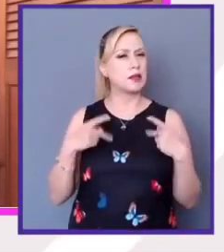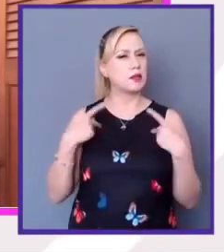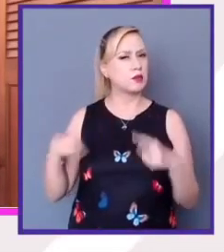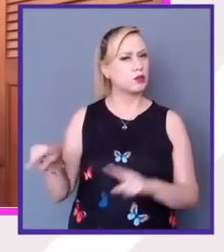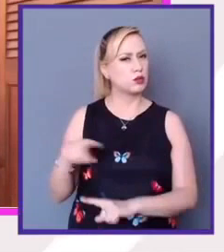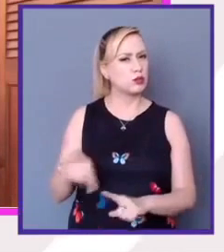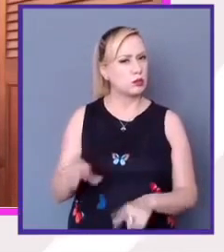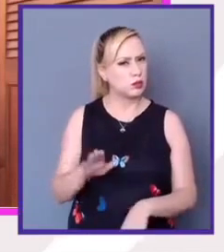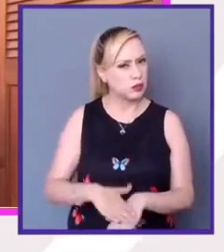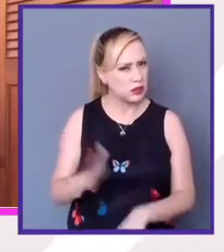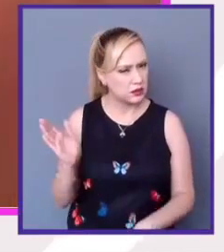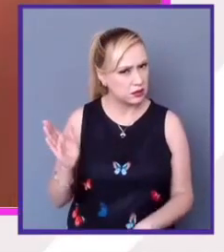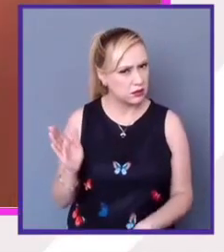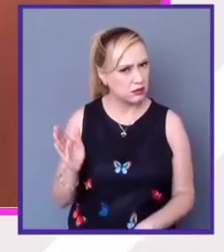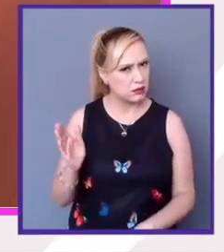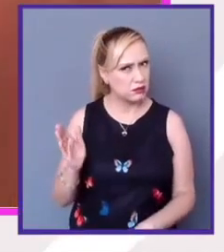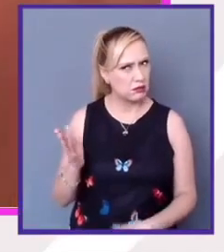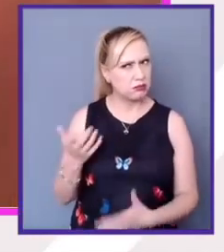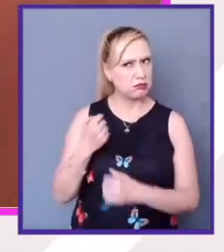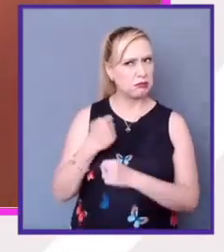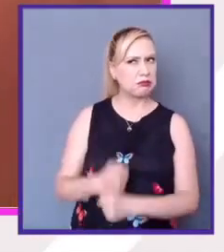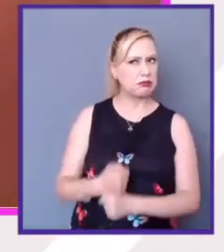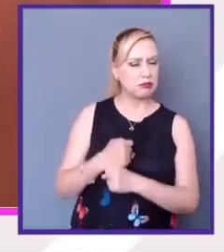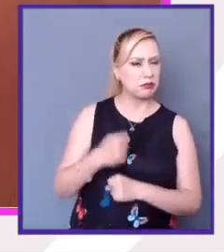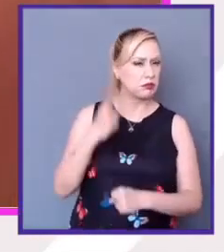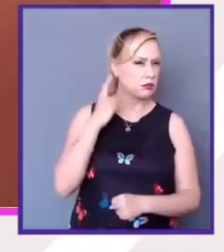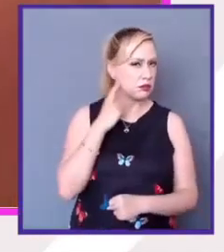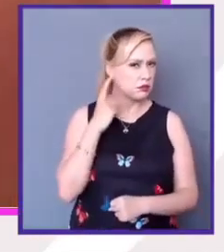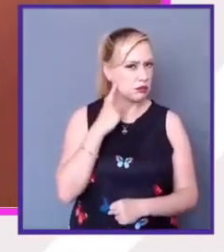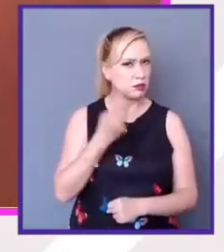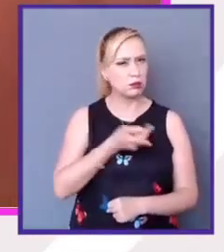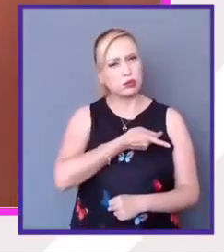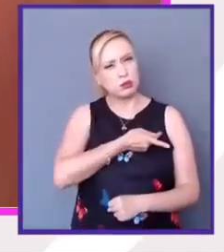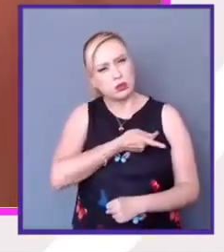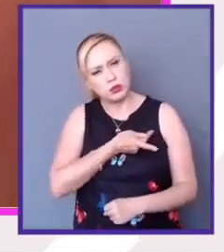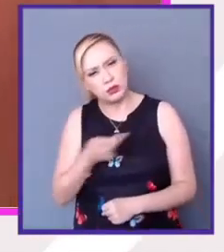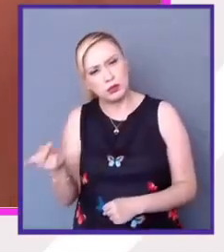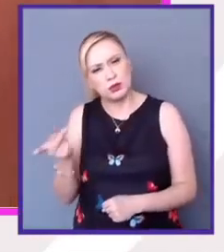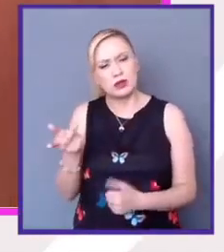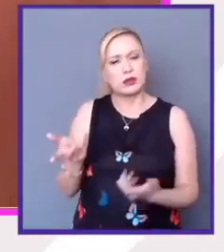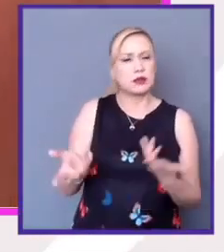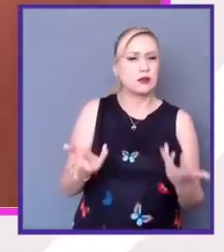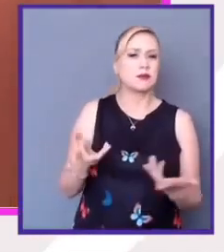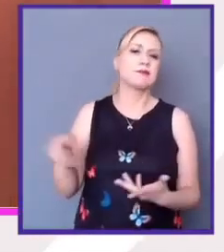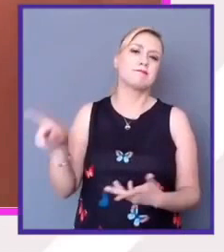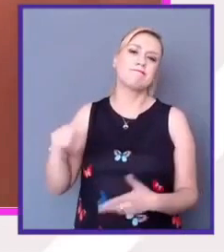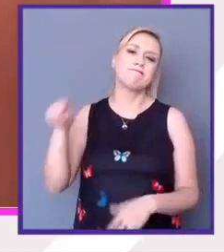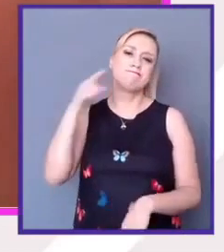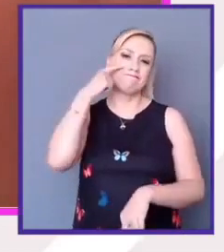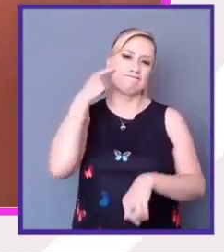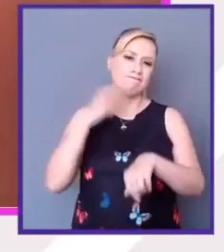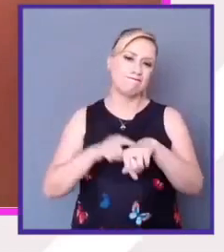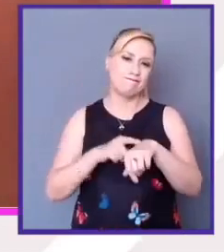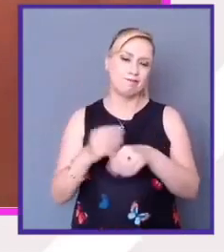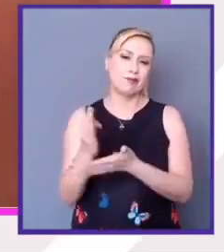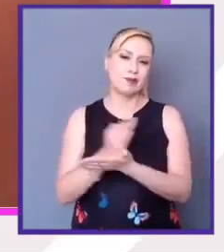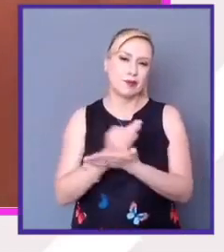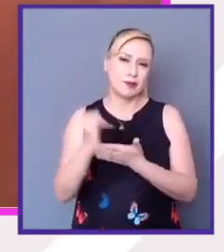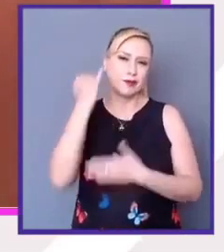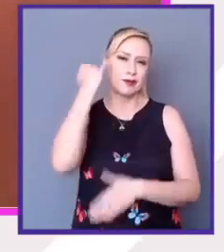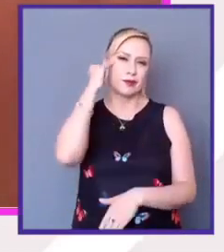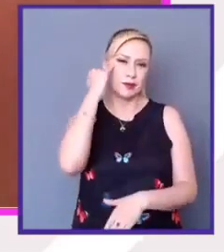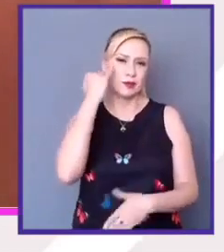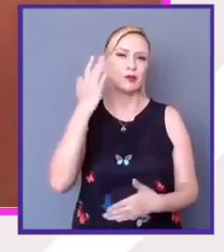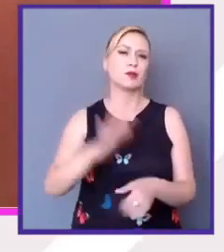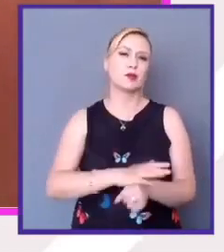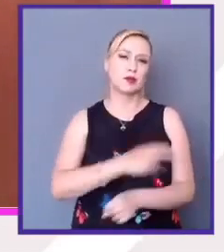México? ¿Quiénes son las personas que se encuentran en una situación de pobreza o pobreza extrema? Pues son las personas racializadas, ¿no? Entonces, una